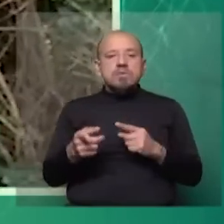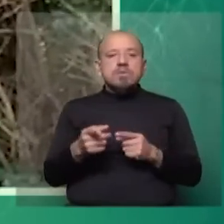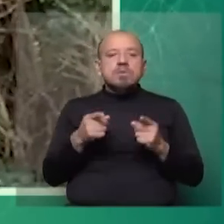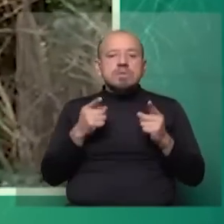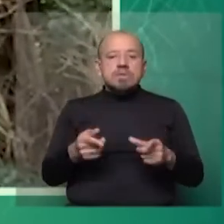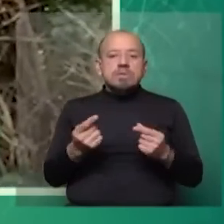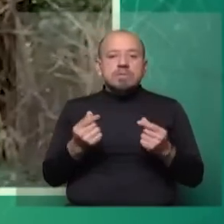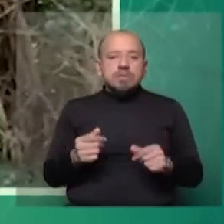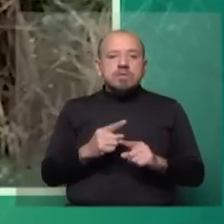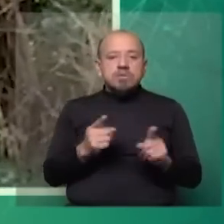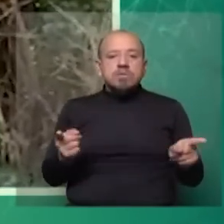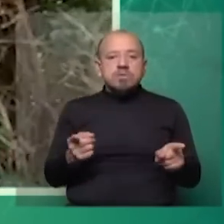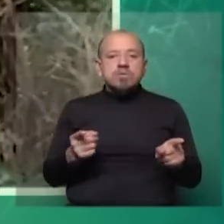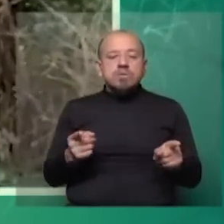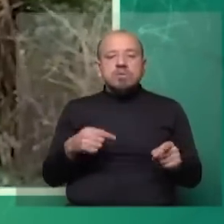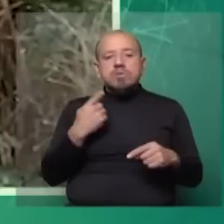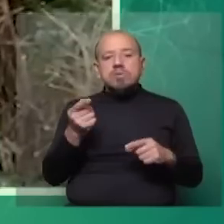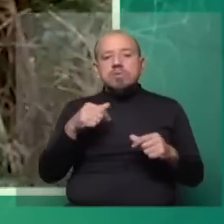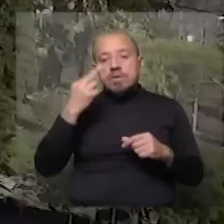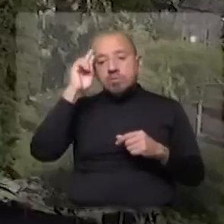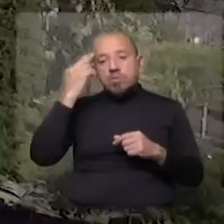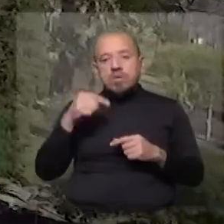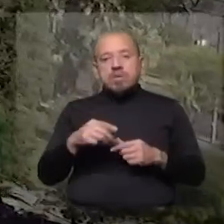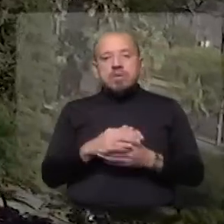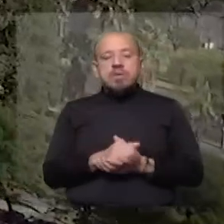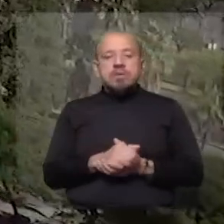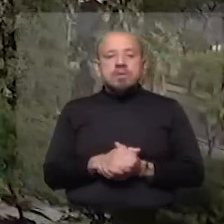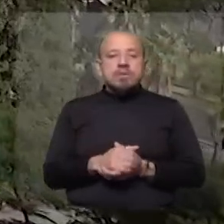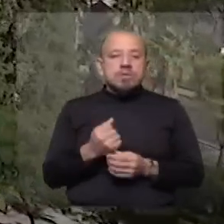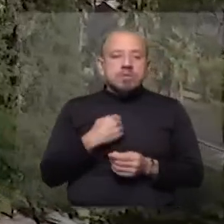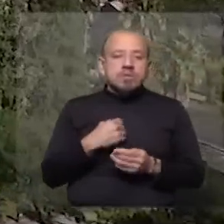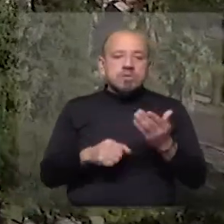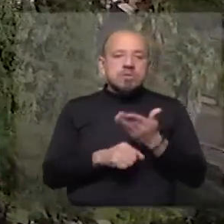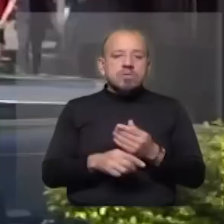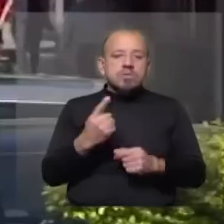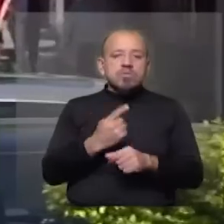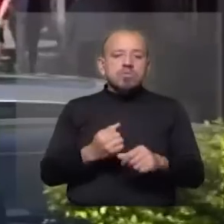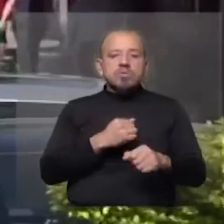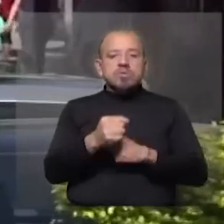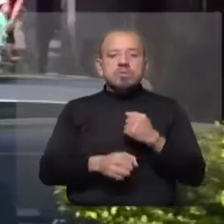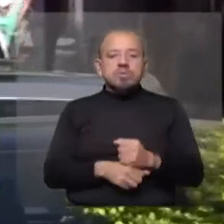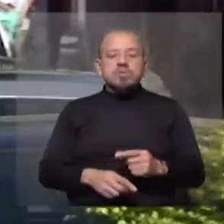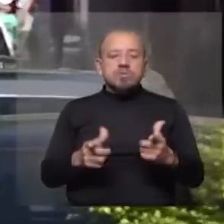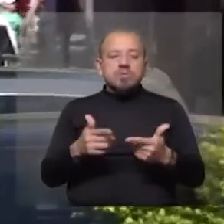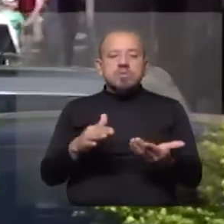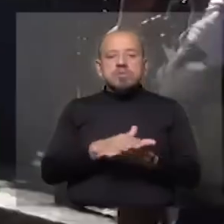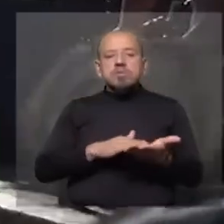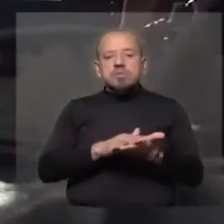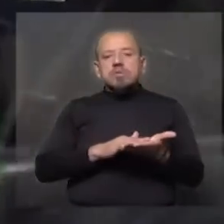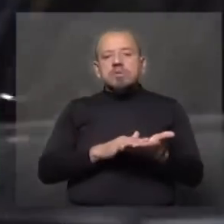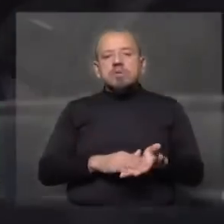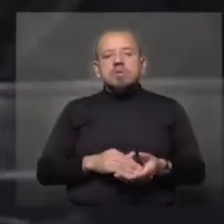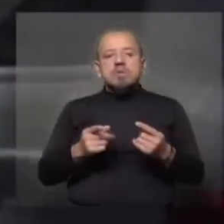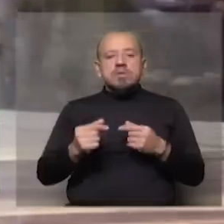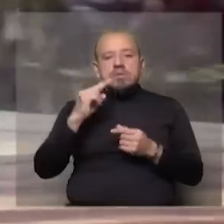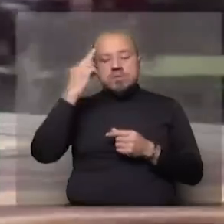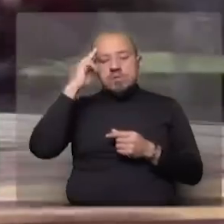plata no se está gastando más del otro lado y se gasta acá en Uruguay lo venimos solicitando ya hace más de un año y no ha habido ningún cambio al respecto y lo único que vemos es que los